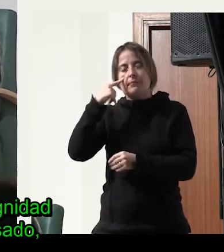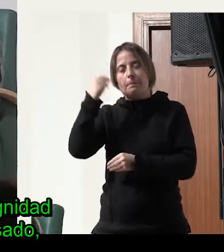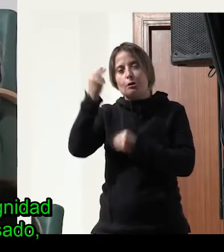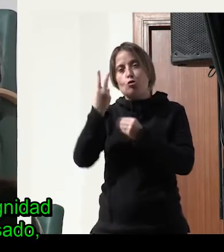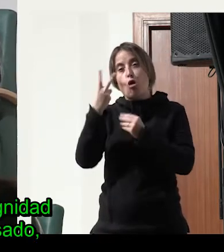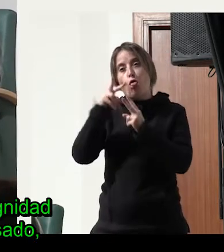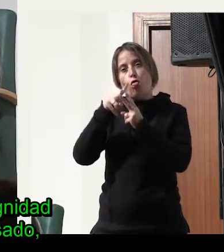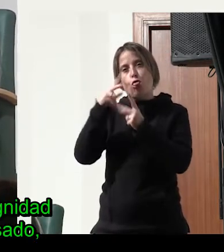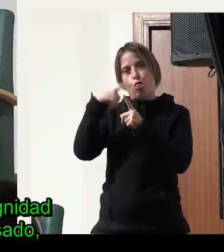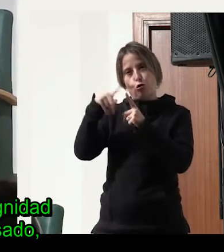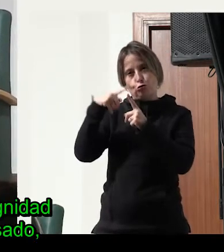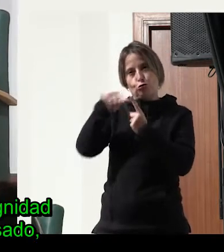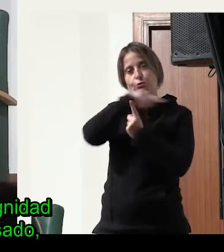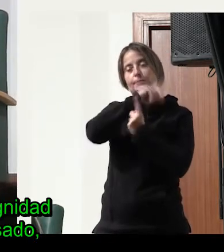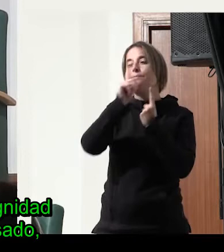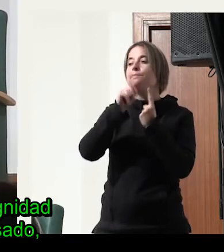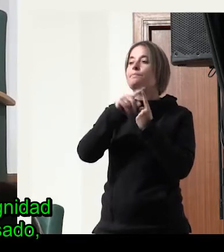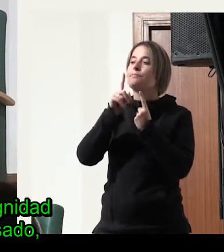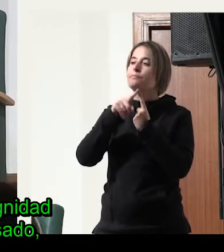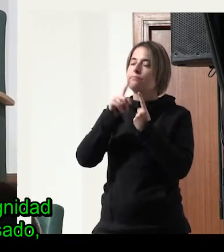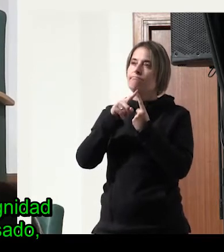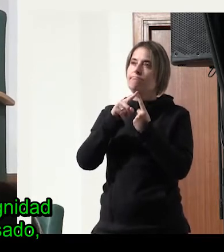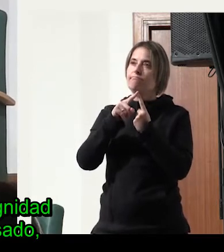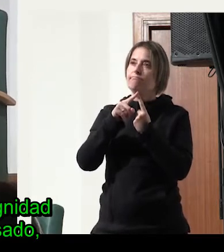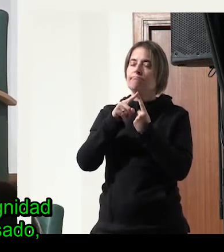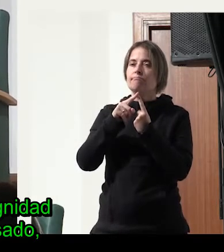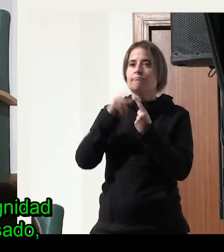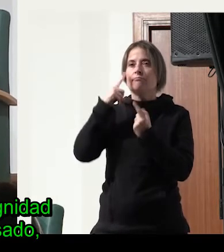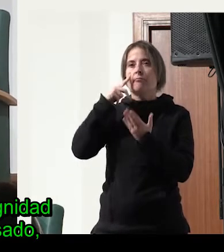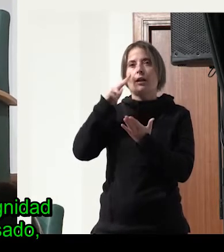hacer reconocer o restituir la